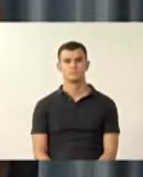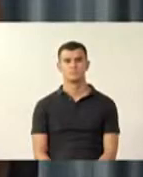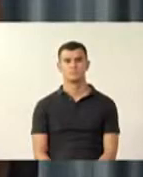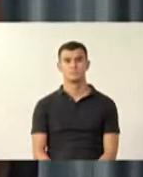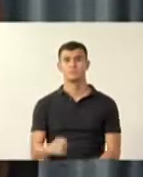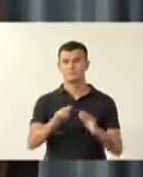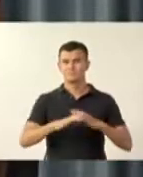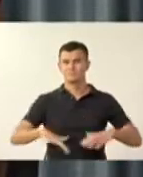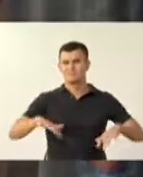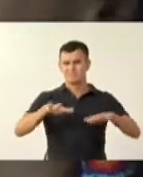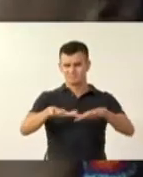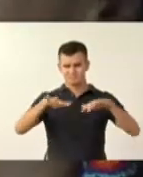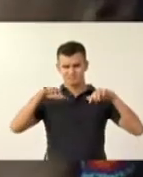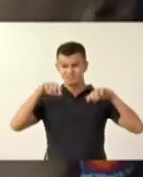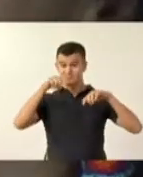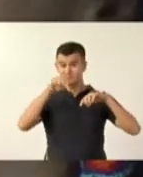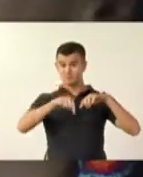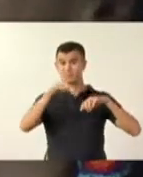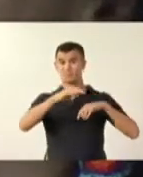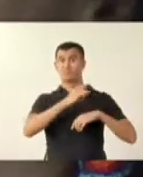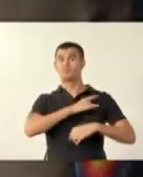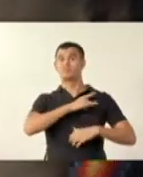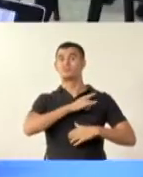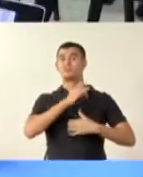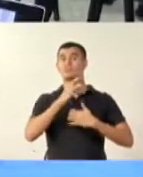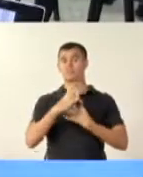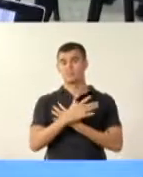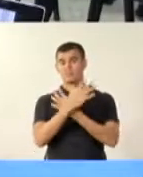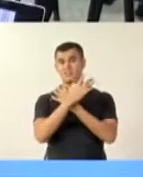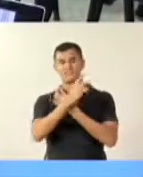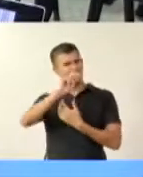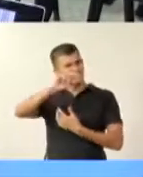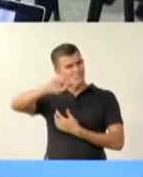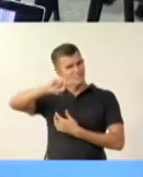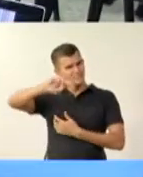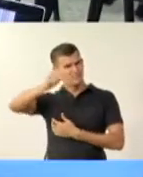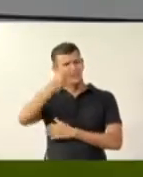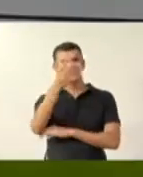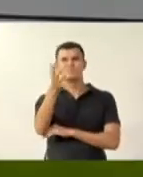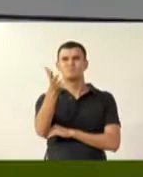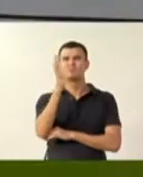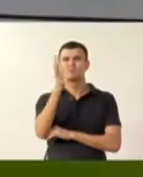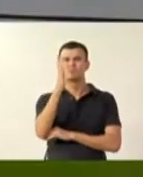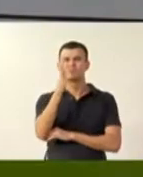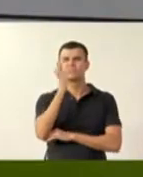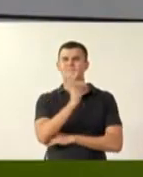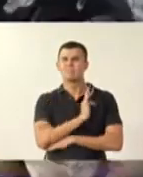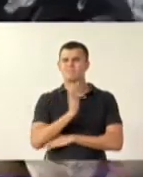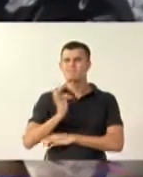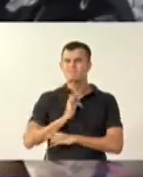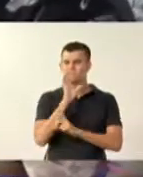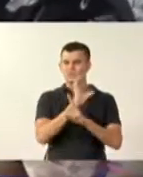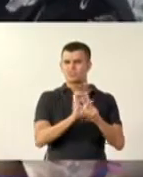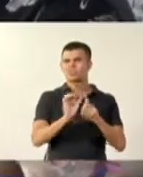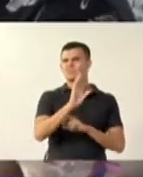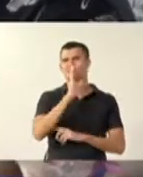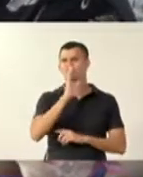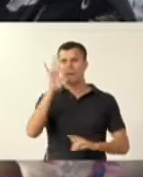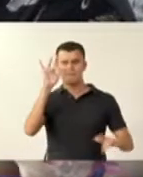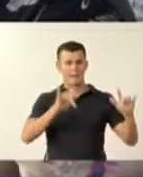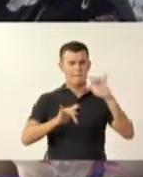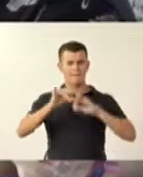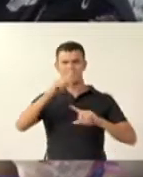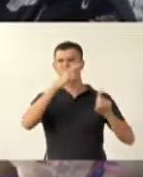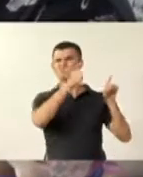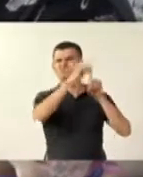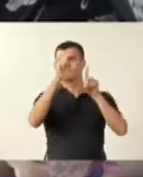En el auxiliar del Aula Máxima de la Universidad Santiago de Cali se llevó a cabo el segundo encuentro itinerante de trabajo social crítico, que contó con la participación de